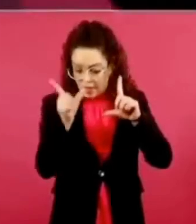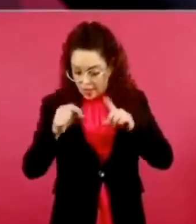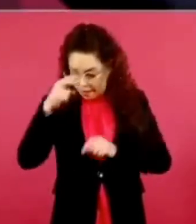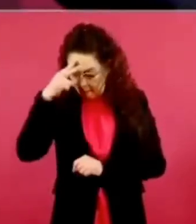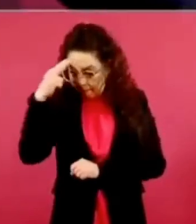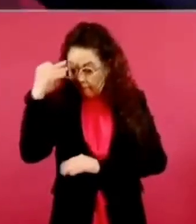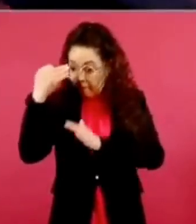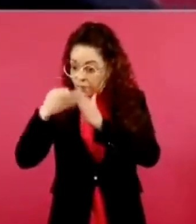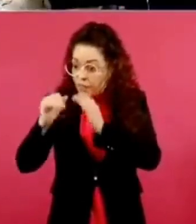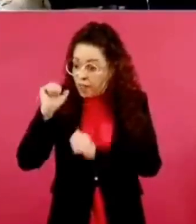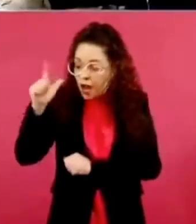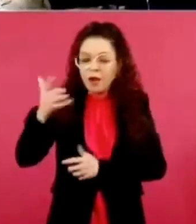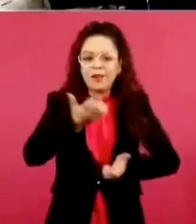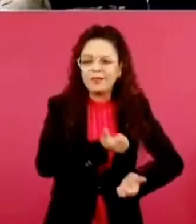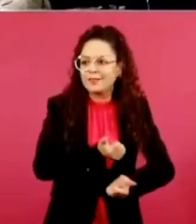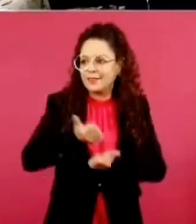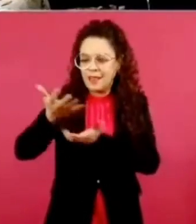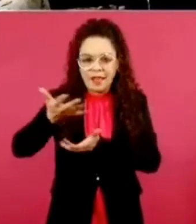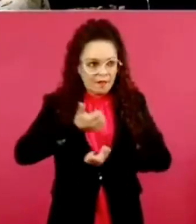les molestó